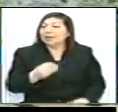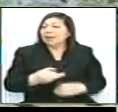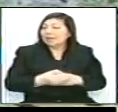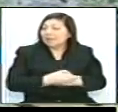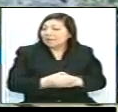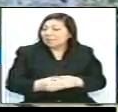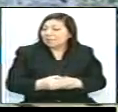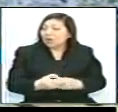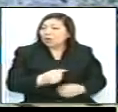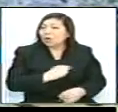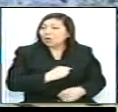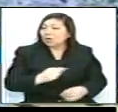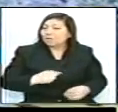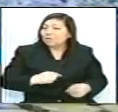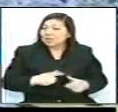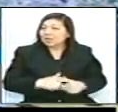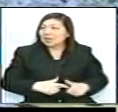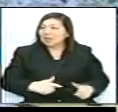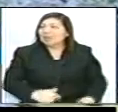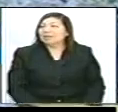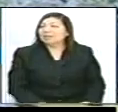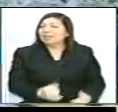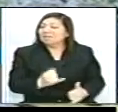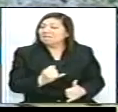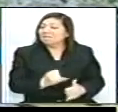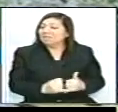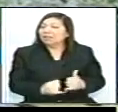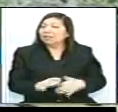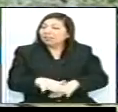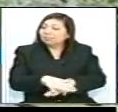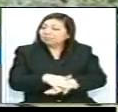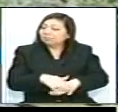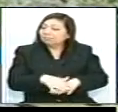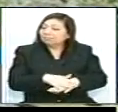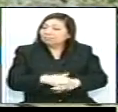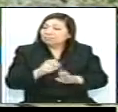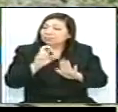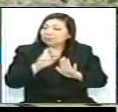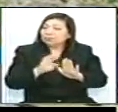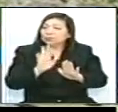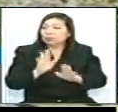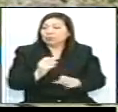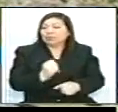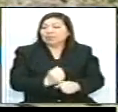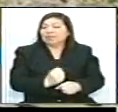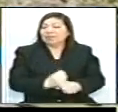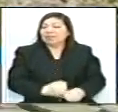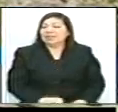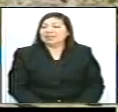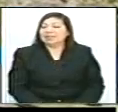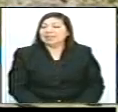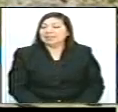regiones y gobiernos locales, a fin de planificar y programar mejor sus actividades.